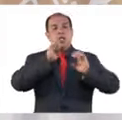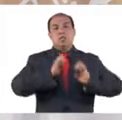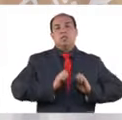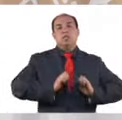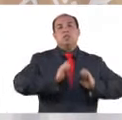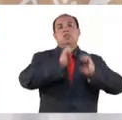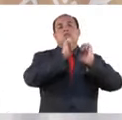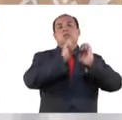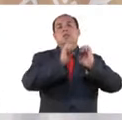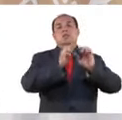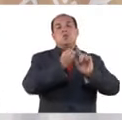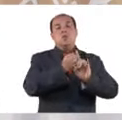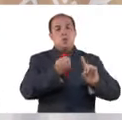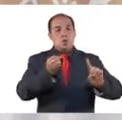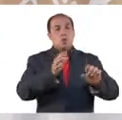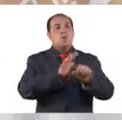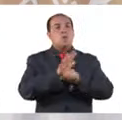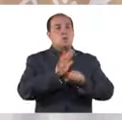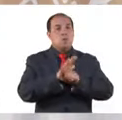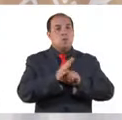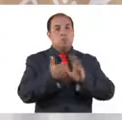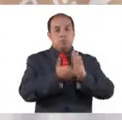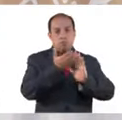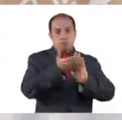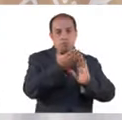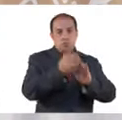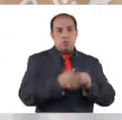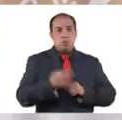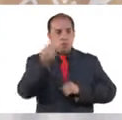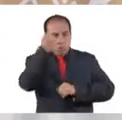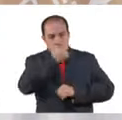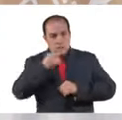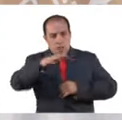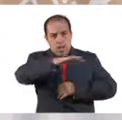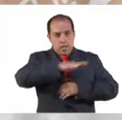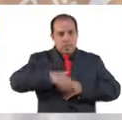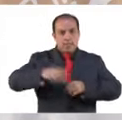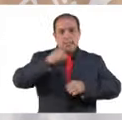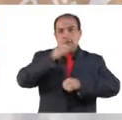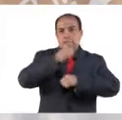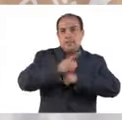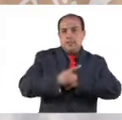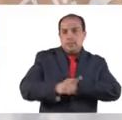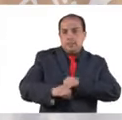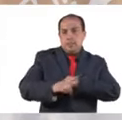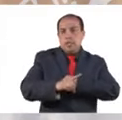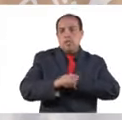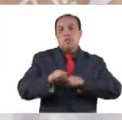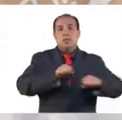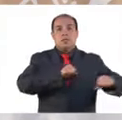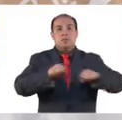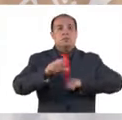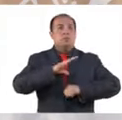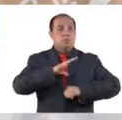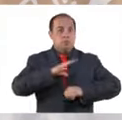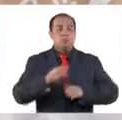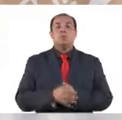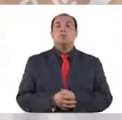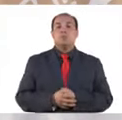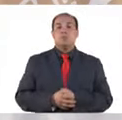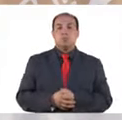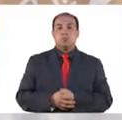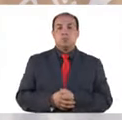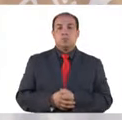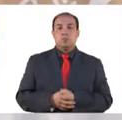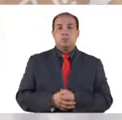estructura. Se hicieron estudios en las zonas de mayor vulnerabilidad por sismos. Y ahí muchas